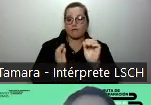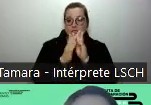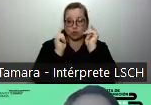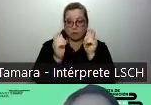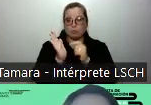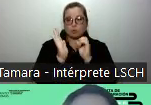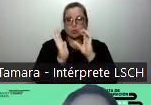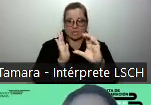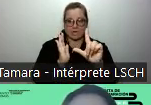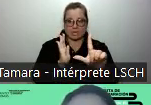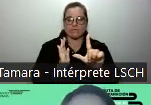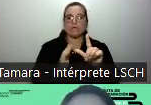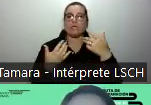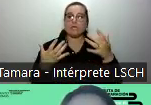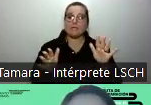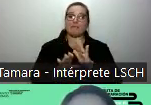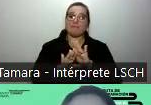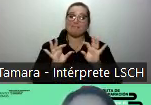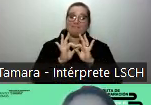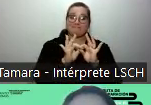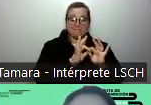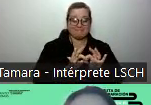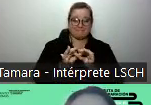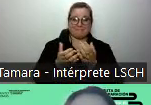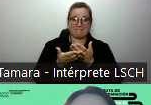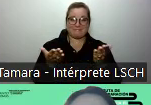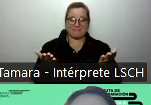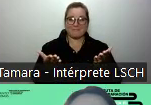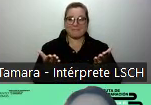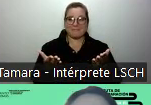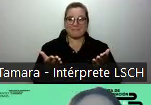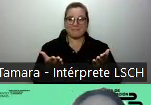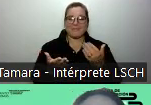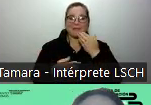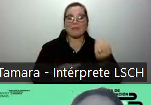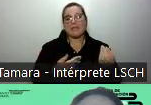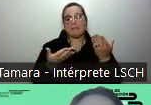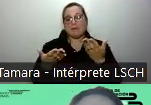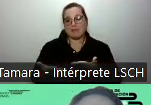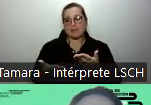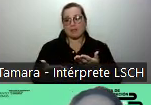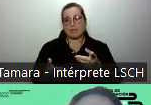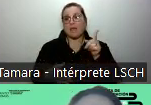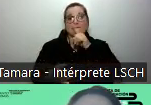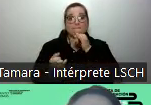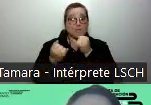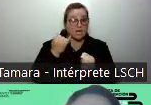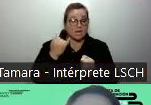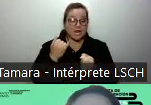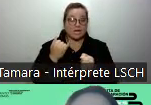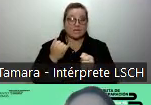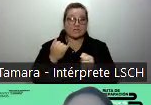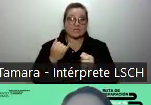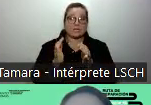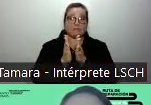y nada agradecerles nuevamente les dejo también invitados que al finalizar la charla de est